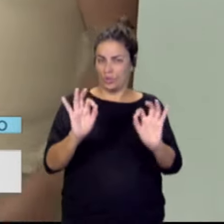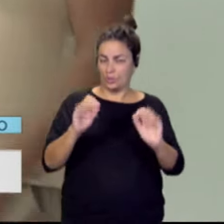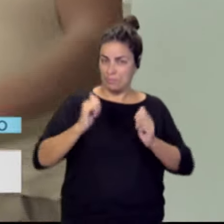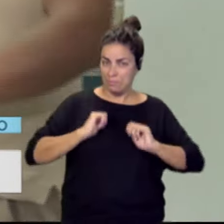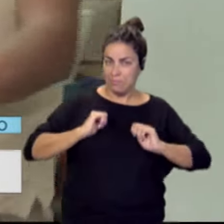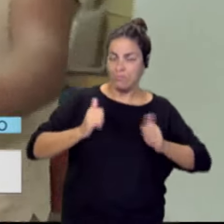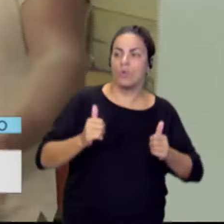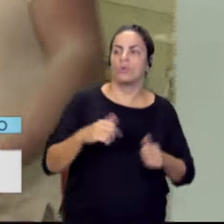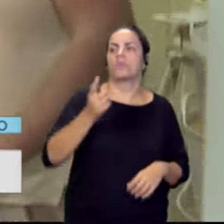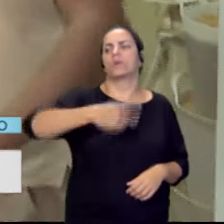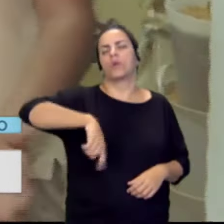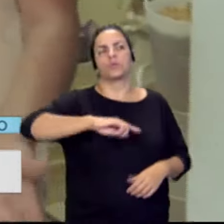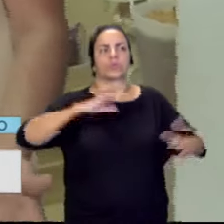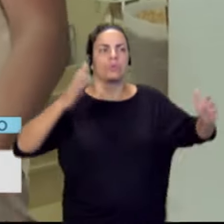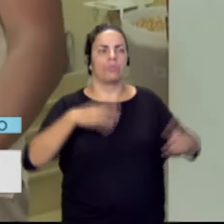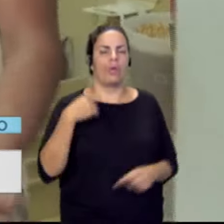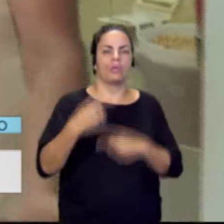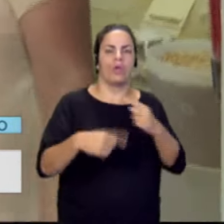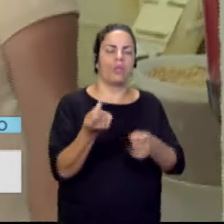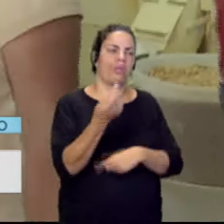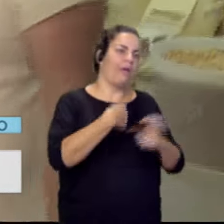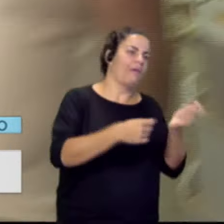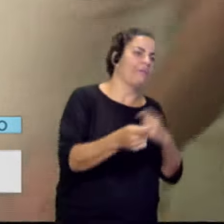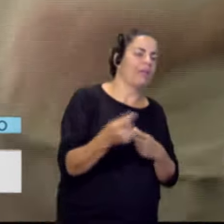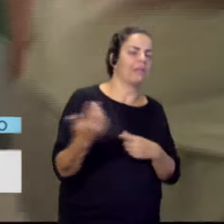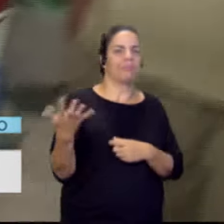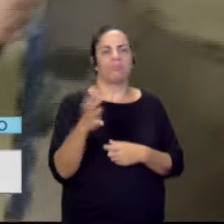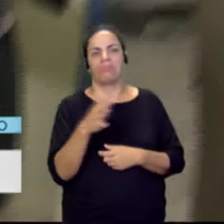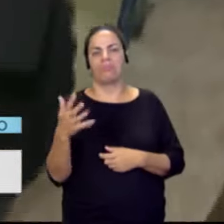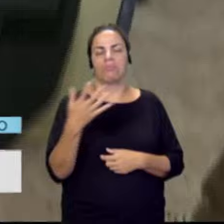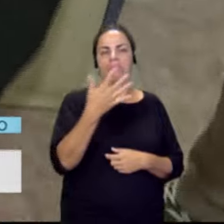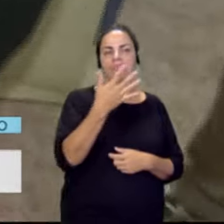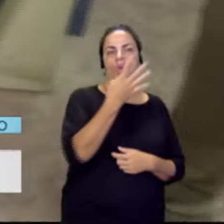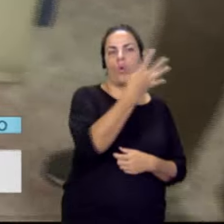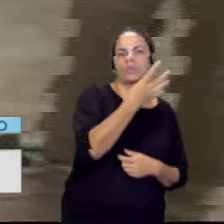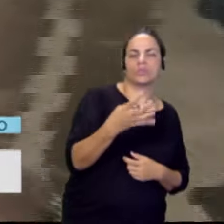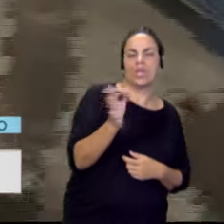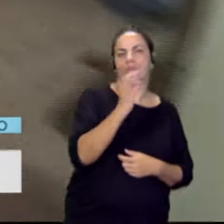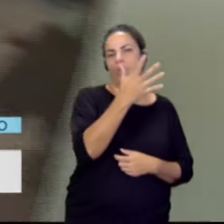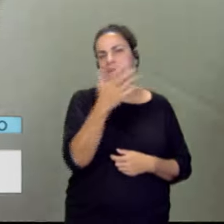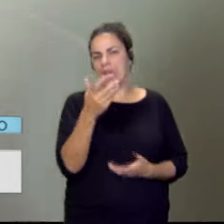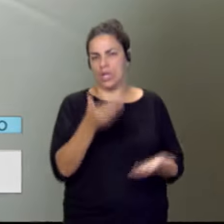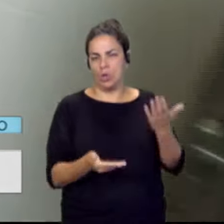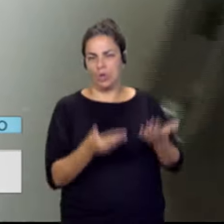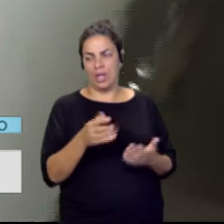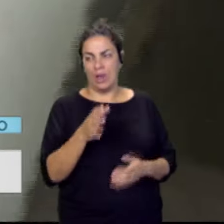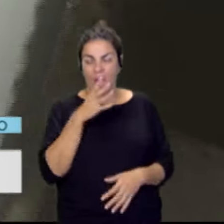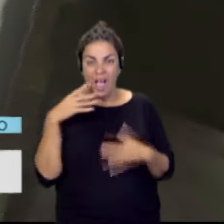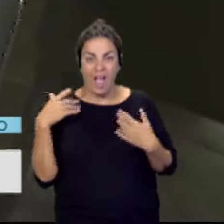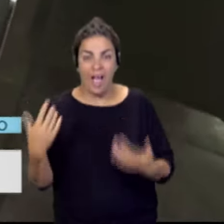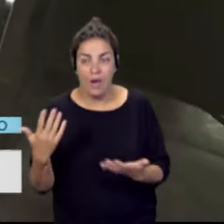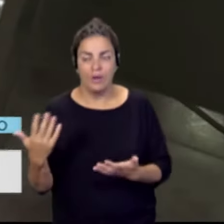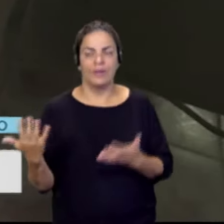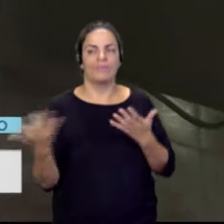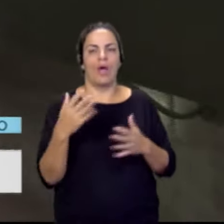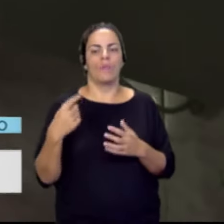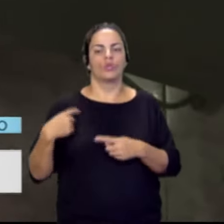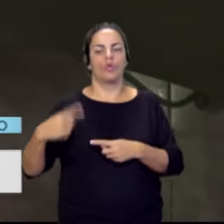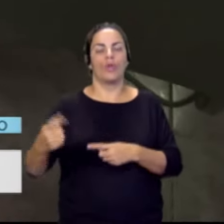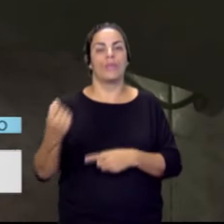nosotros teníamos una venta diaria entre unos 400 o 500 kilos. Hoy en día estamos produciendo unos 1.000 kilos diarios.